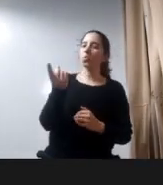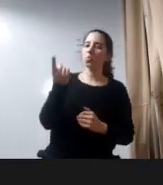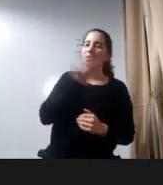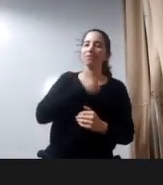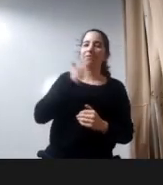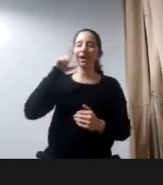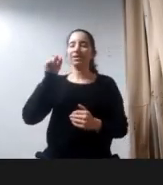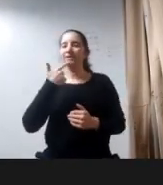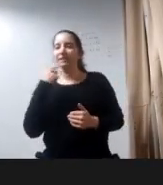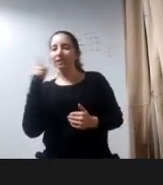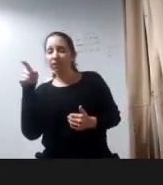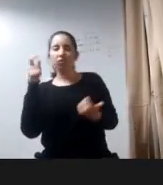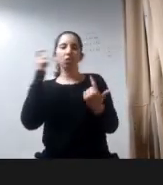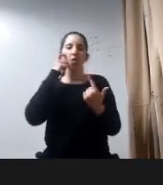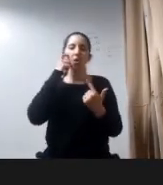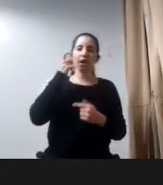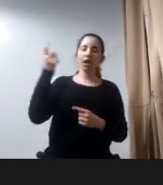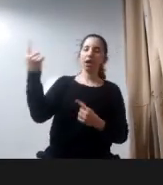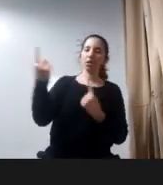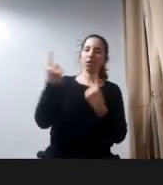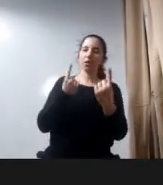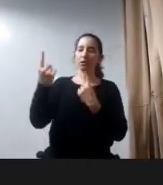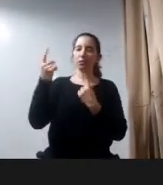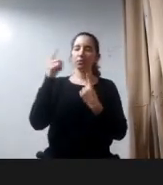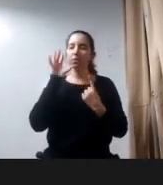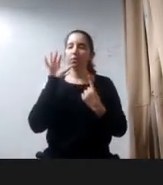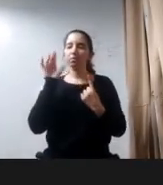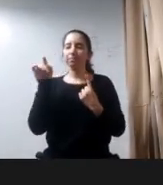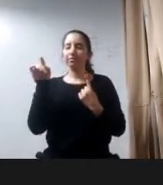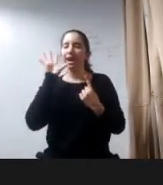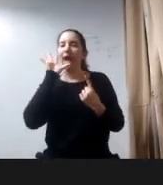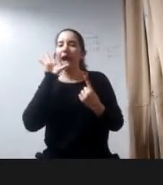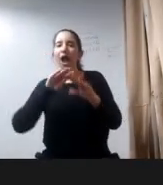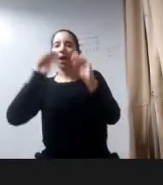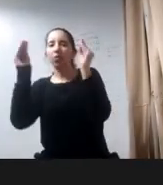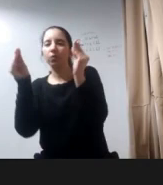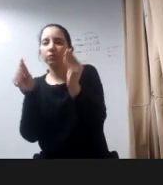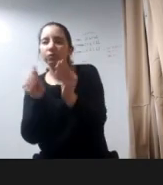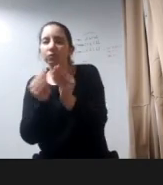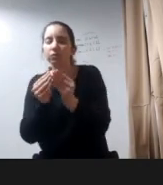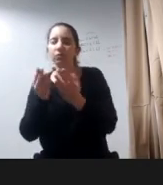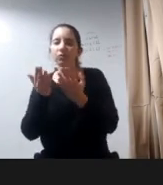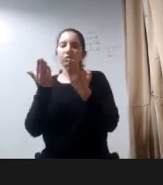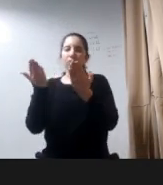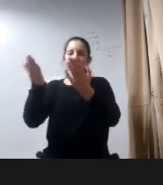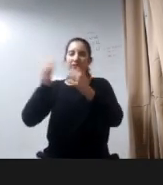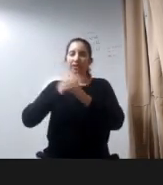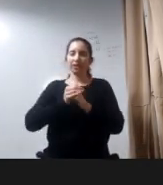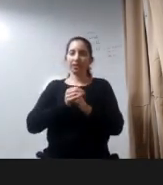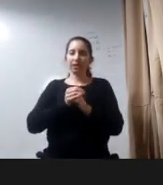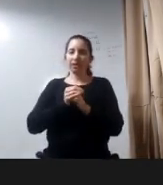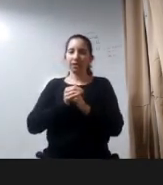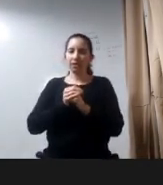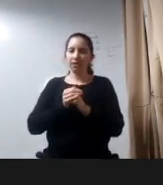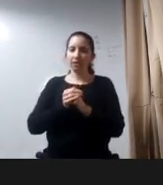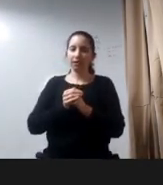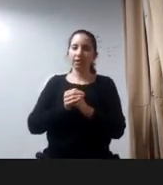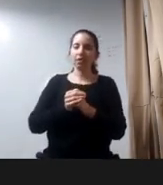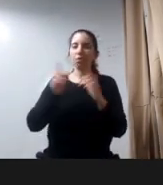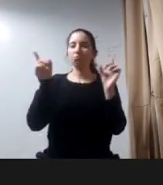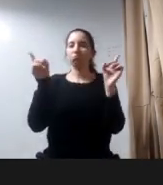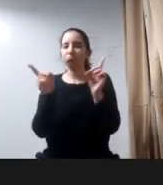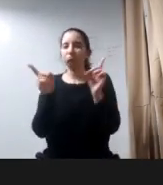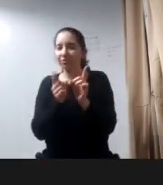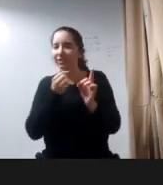y a Carlos García si quieren hacer algún cierre, una breve síntesis, si lo desean